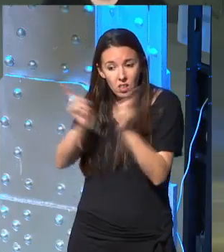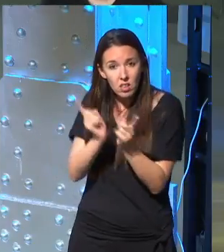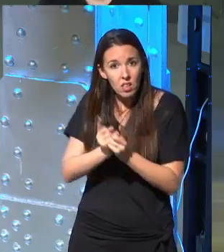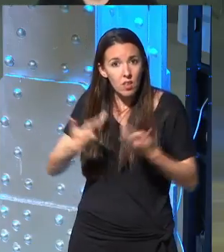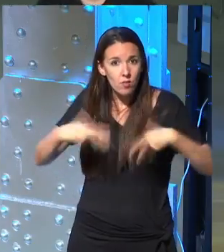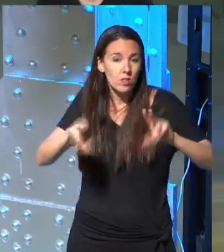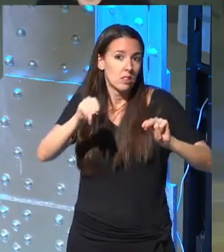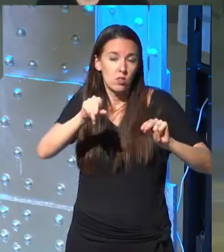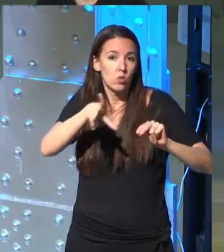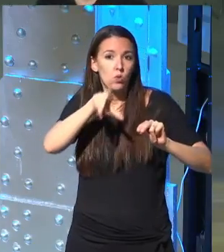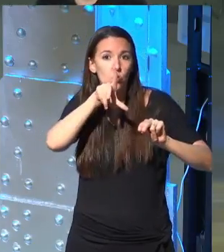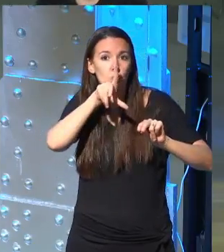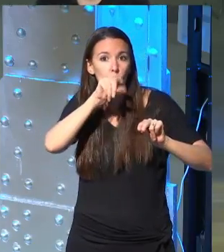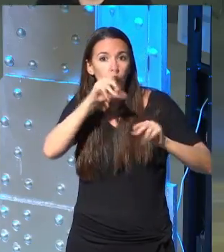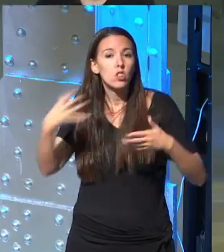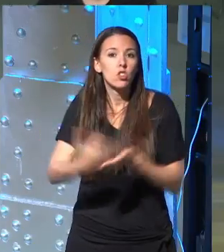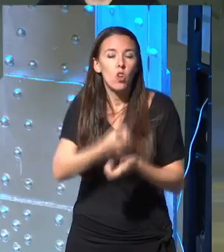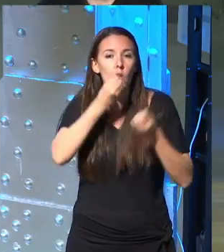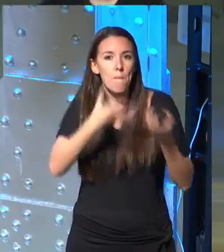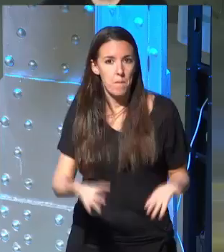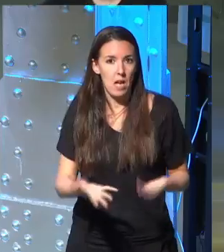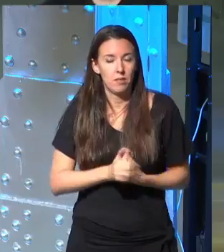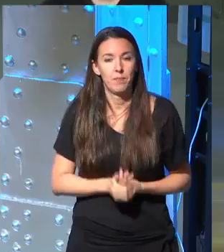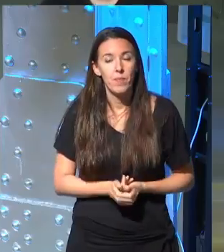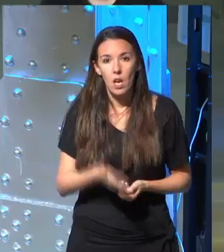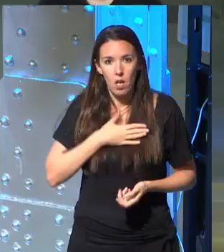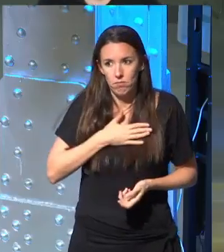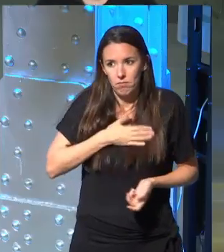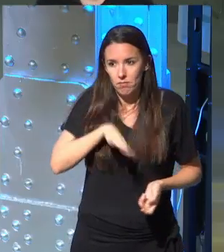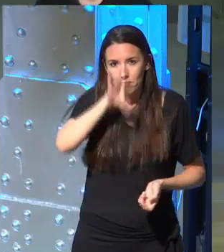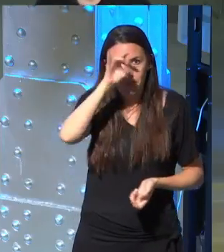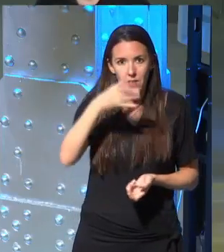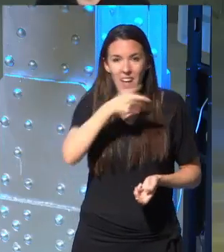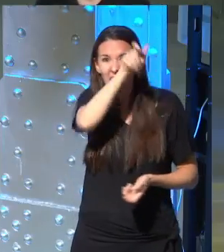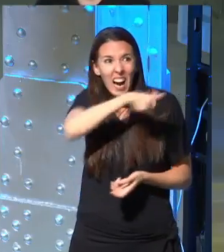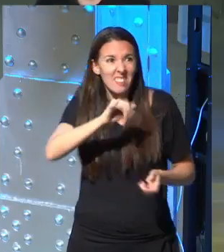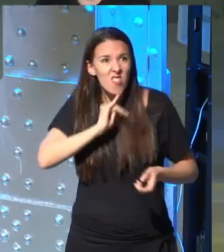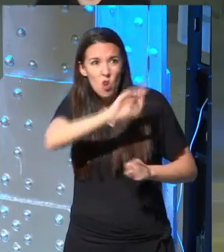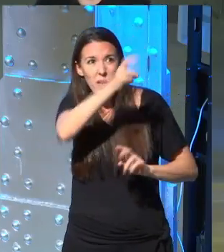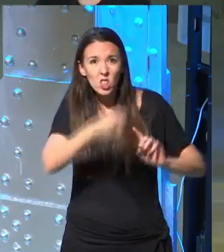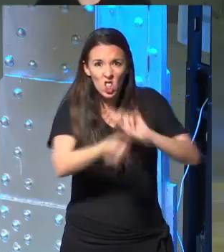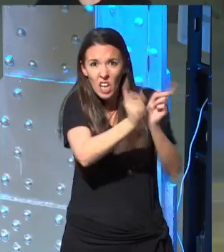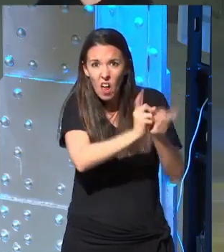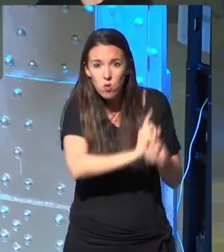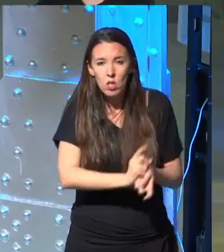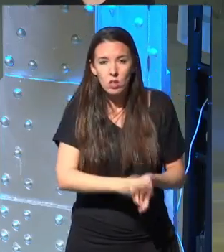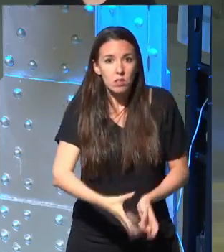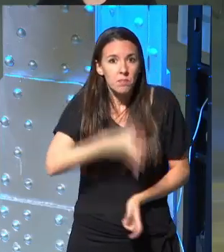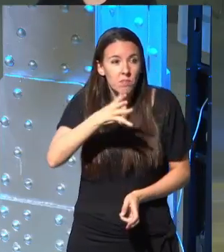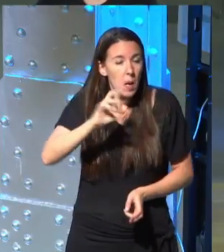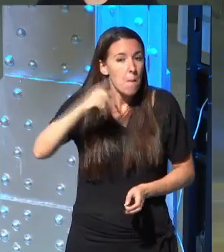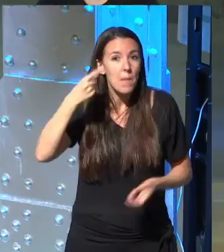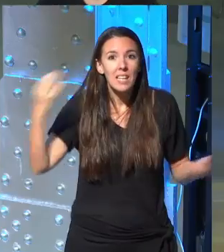termina con el tuit de todo está bien. Y bueno, a mí me ha alucinado esto de gente traduciendo a otros idiomas. Lo más alucinante que he llegado a